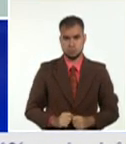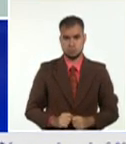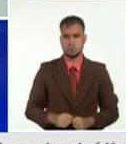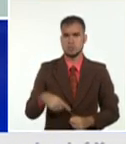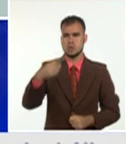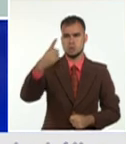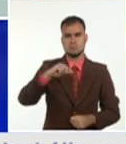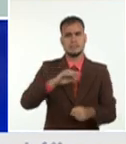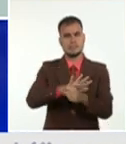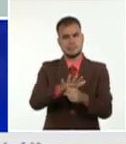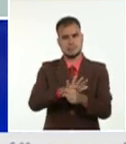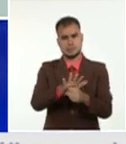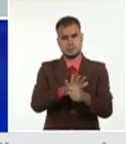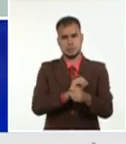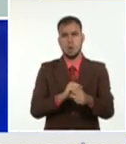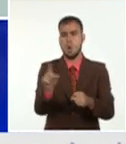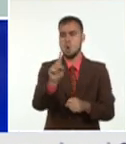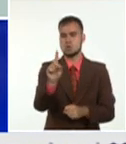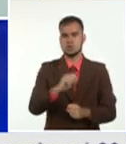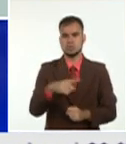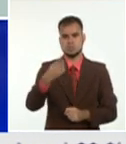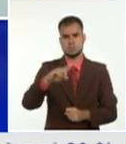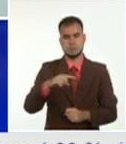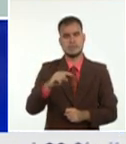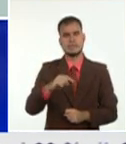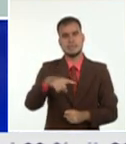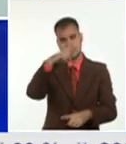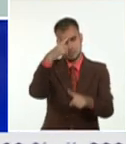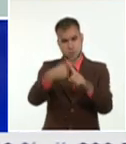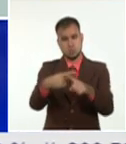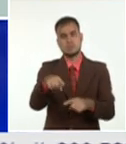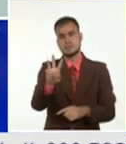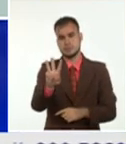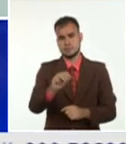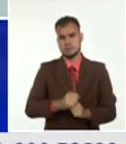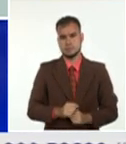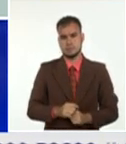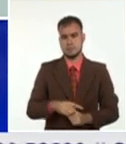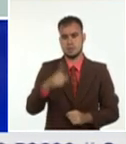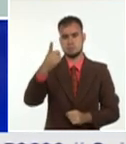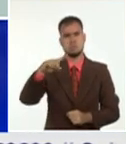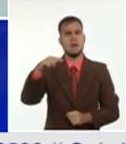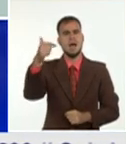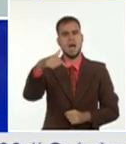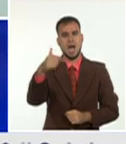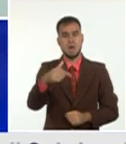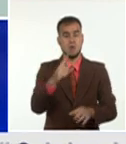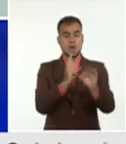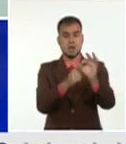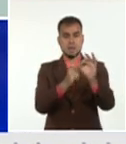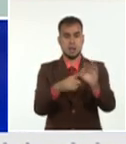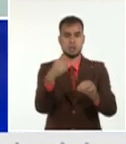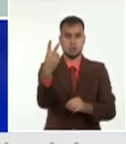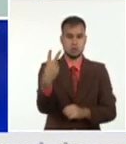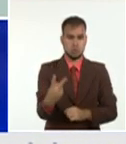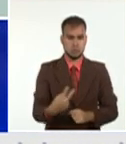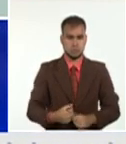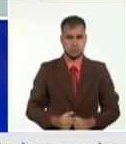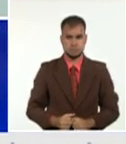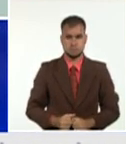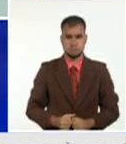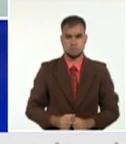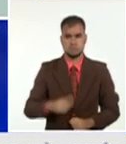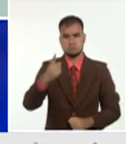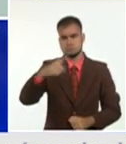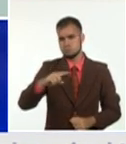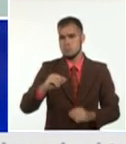las Lajas 11, Santa Cruz del Norte 3, Jaruco y Quibicán con 2 cada uno, Madruga